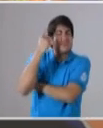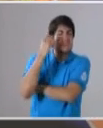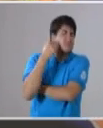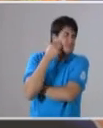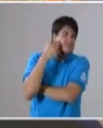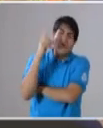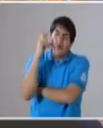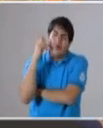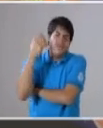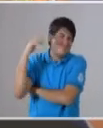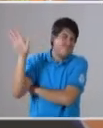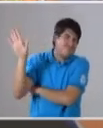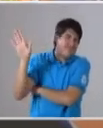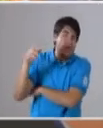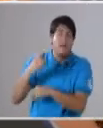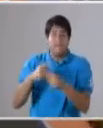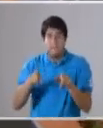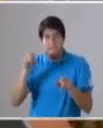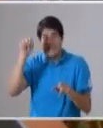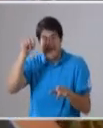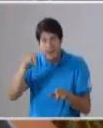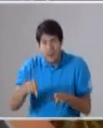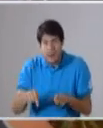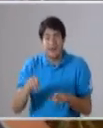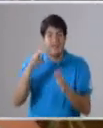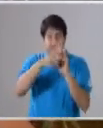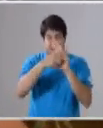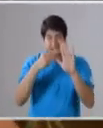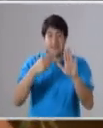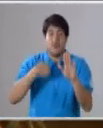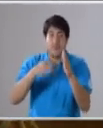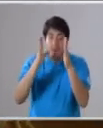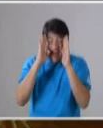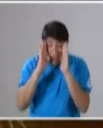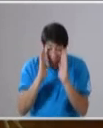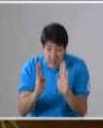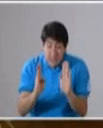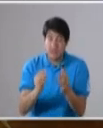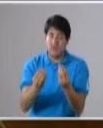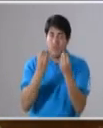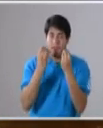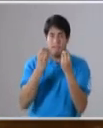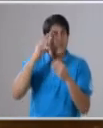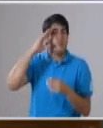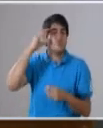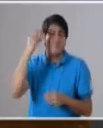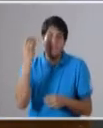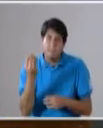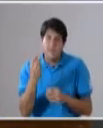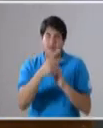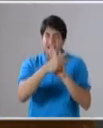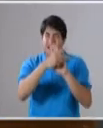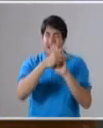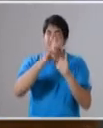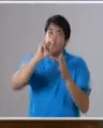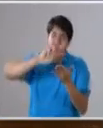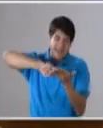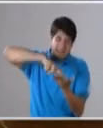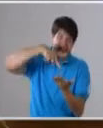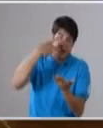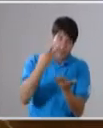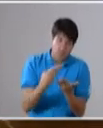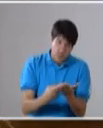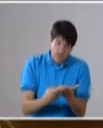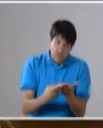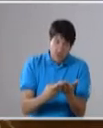oye. Y este versículo me llamó la atención a mí, hermanos amados, porque en la versión de Dios habla